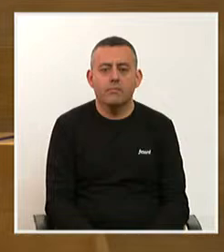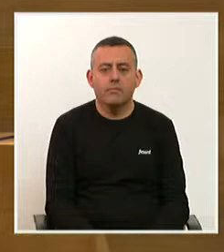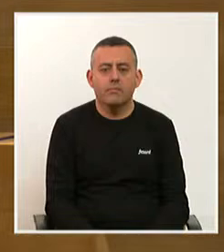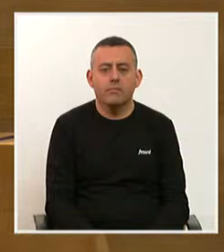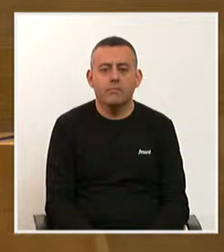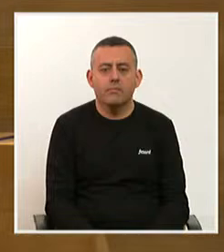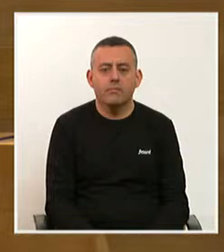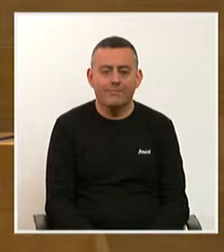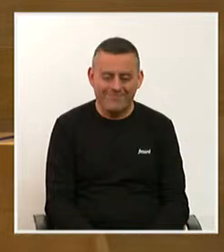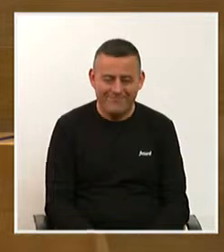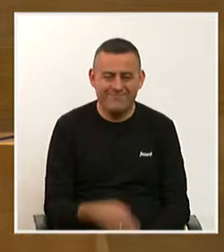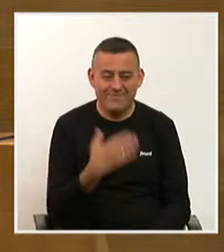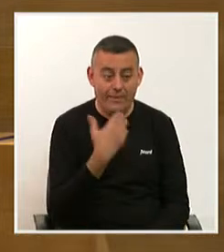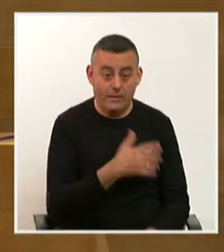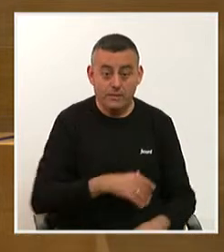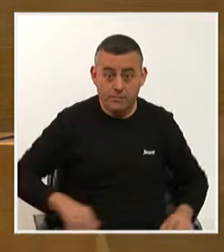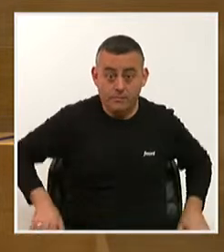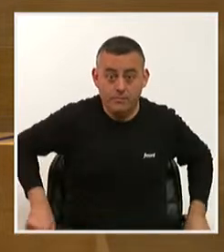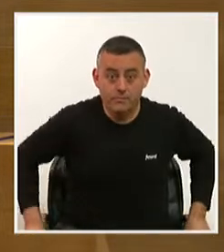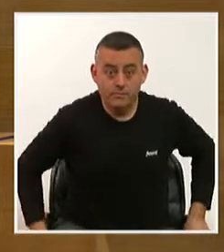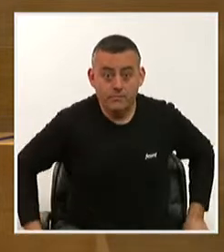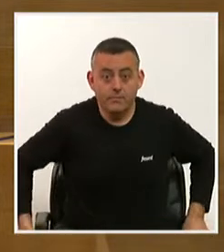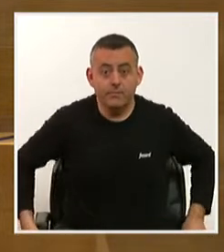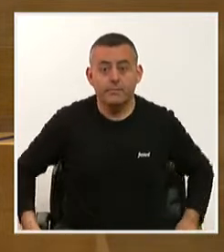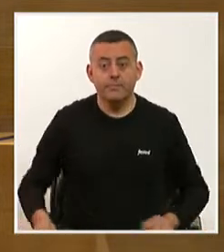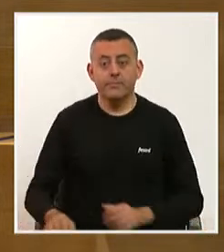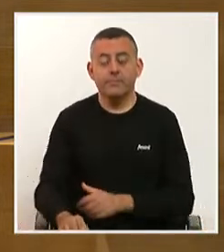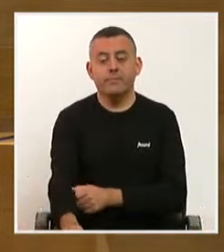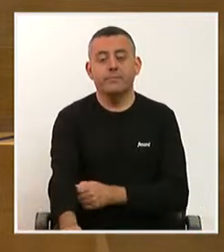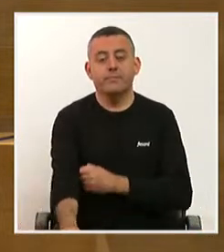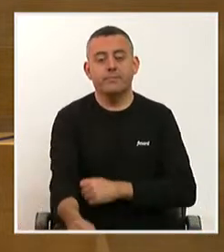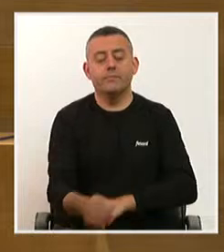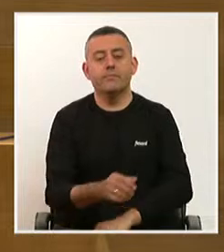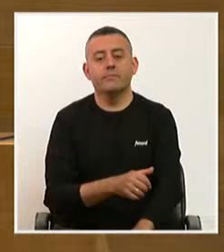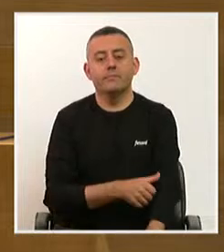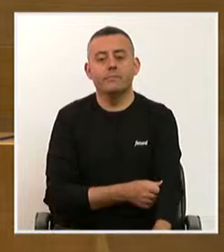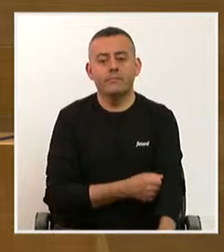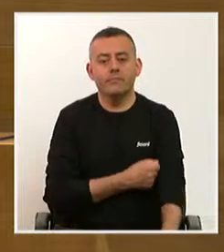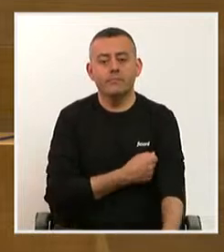esteve Cuando quiera sí